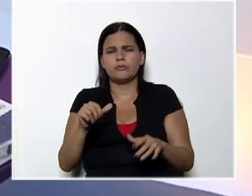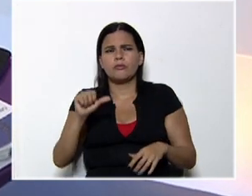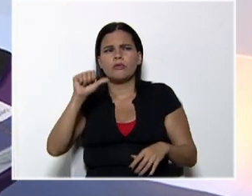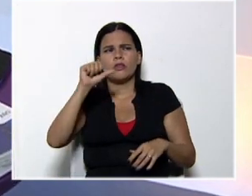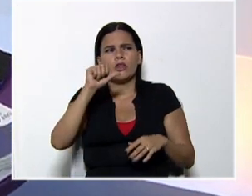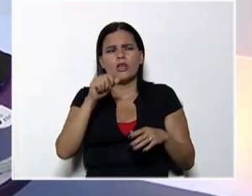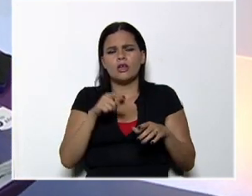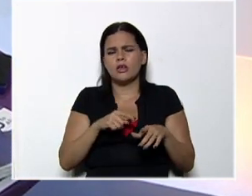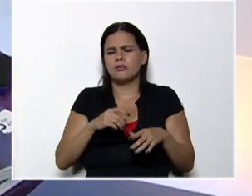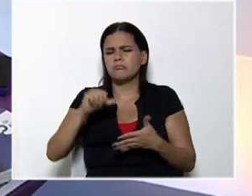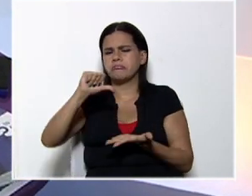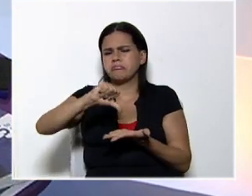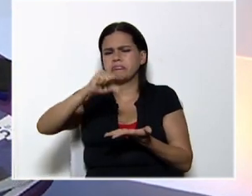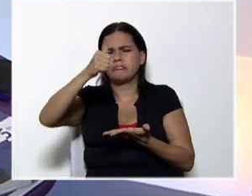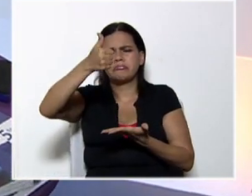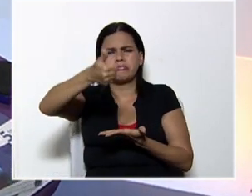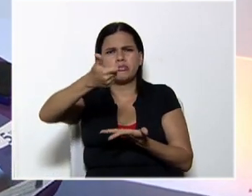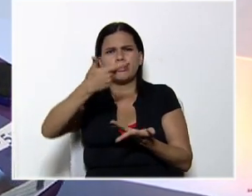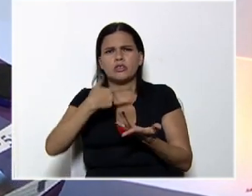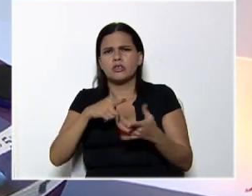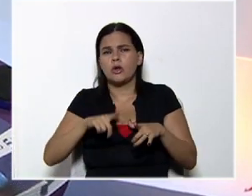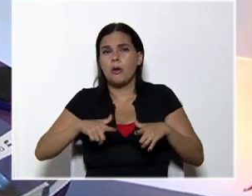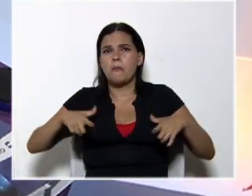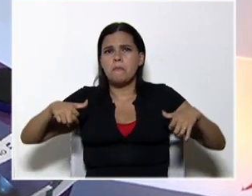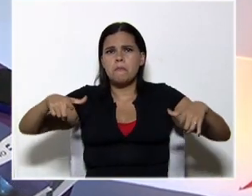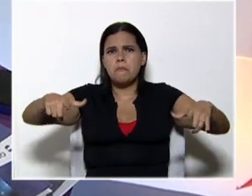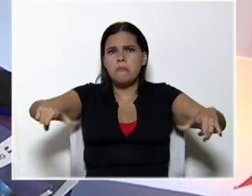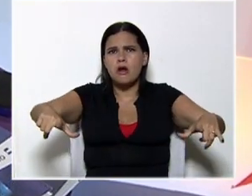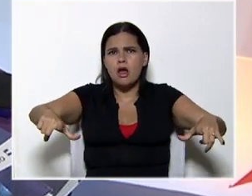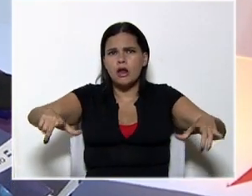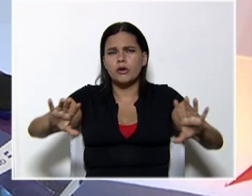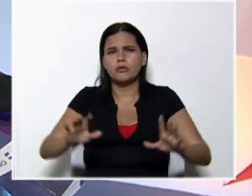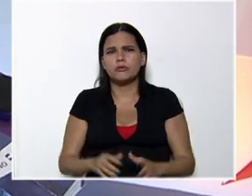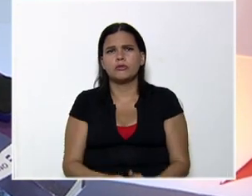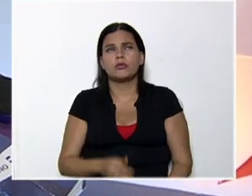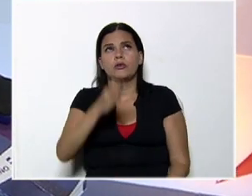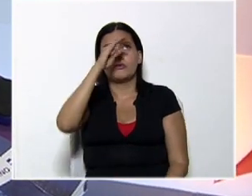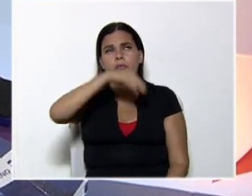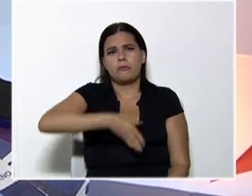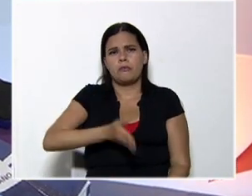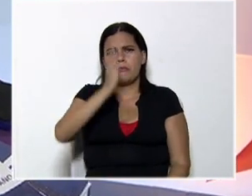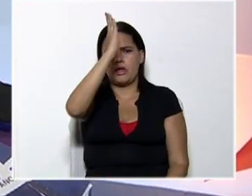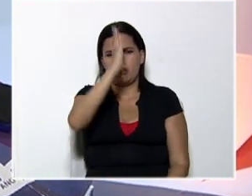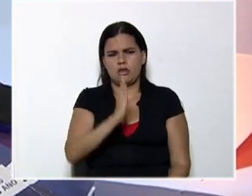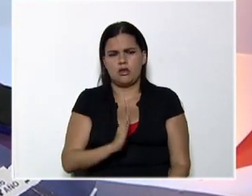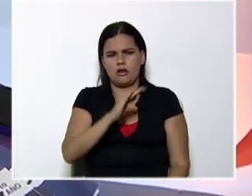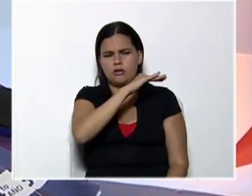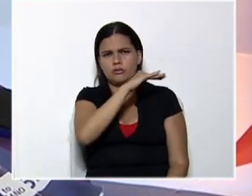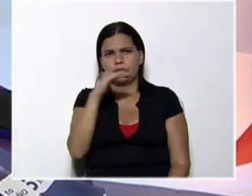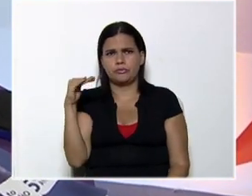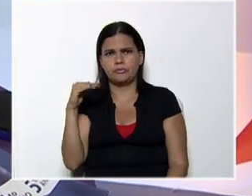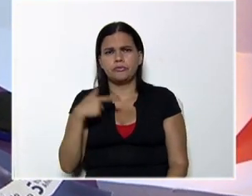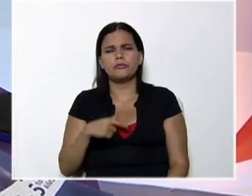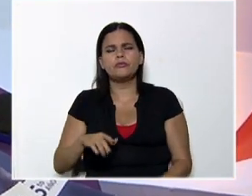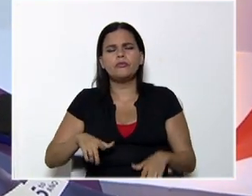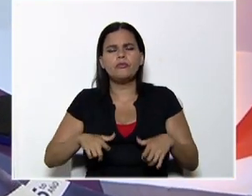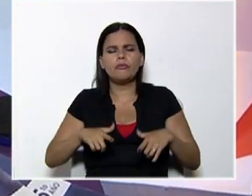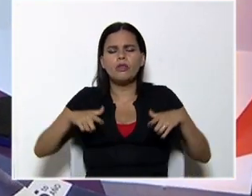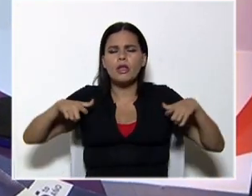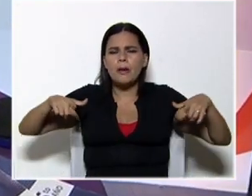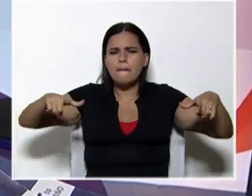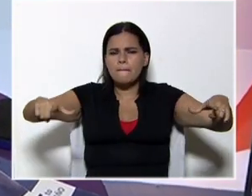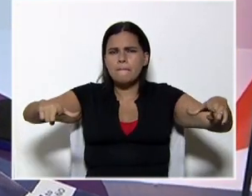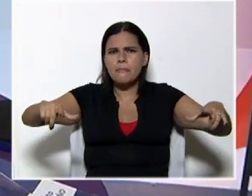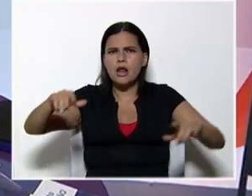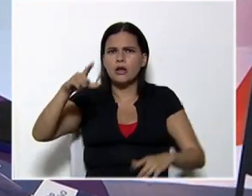globales o esféricos y verticales. Nosotros sabemos ya que el plano cartesiano